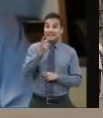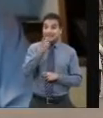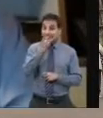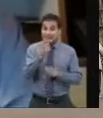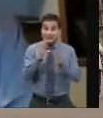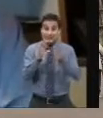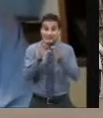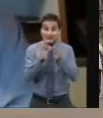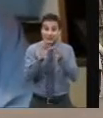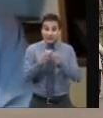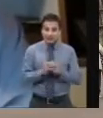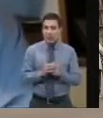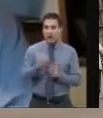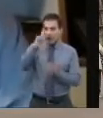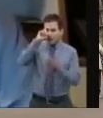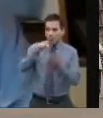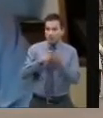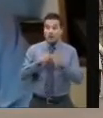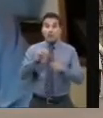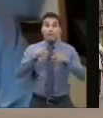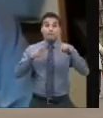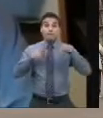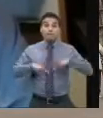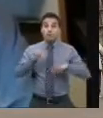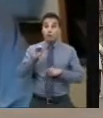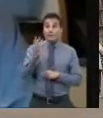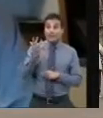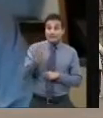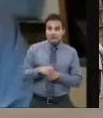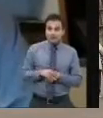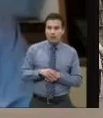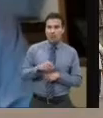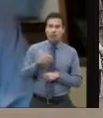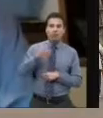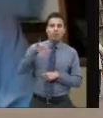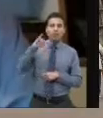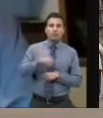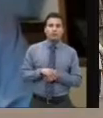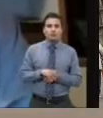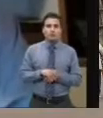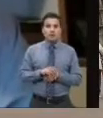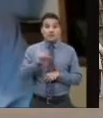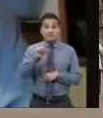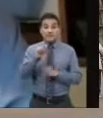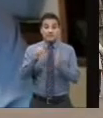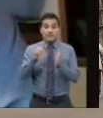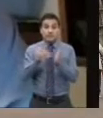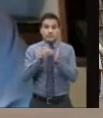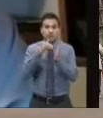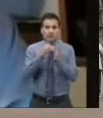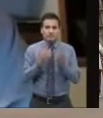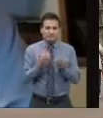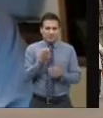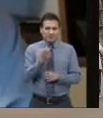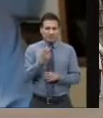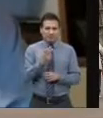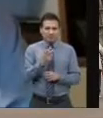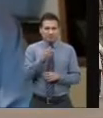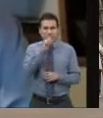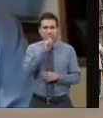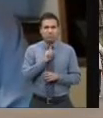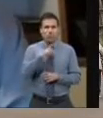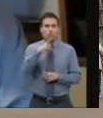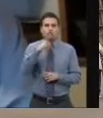dijeron 95. Y el monto involucrado no son 20 millones. 20 millones es el cálculo arbitrario que hace esta autoridad